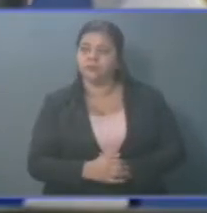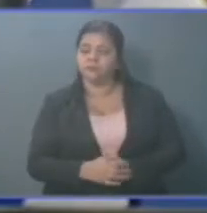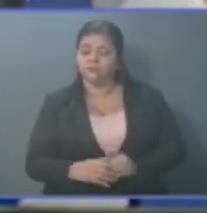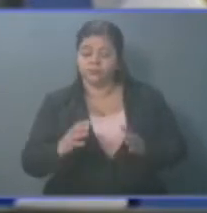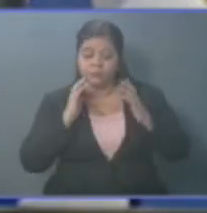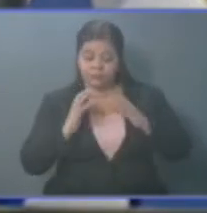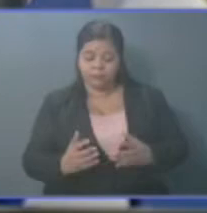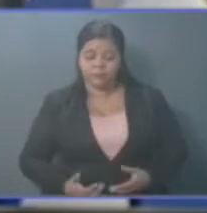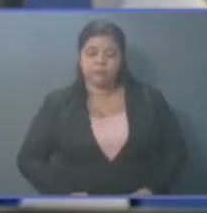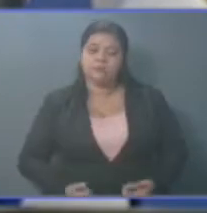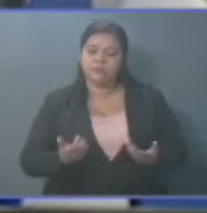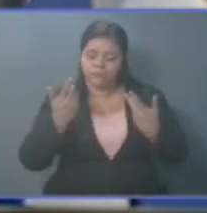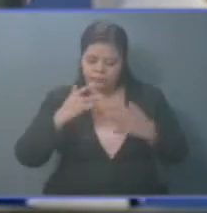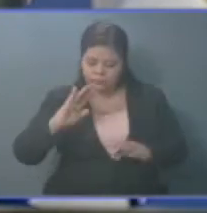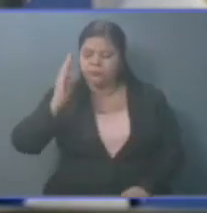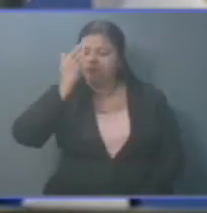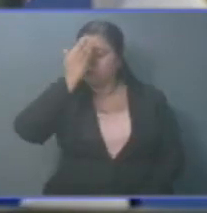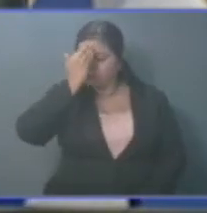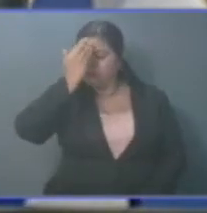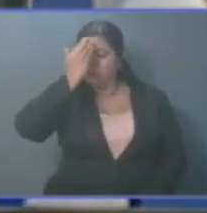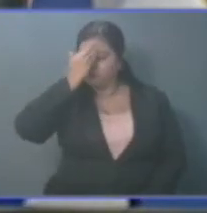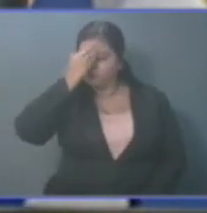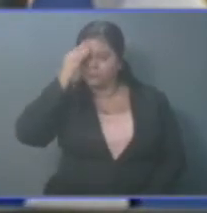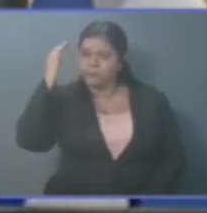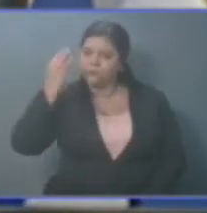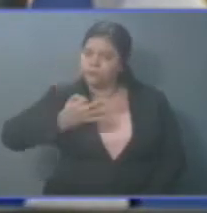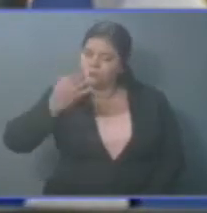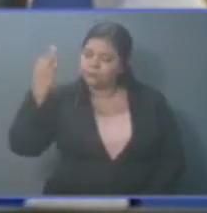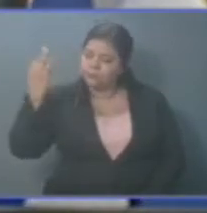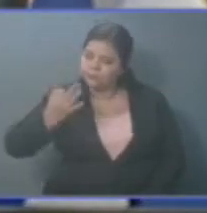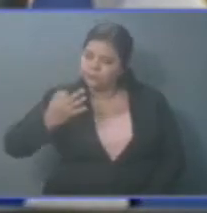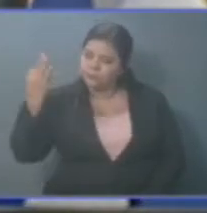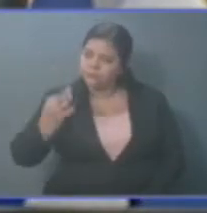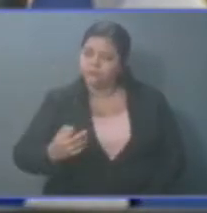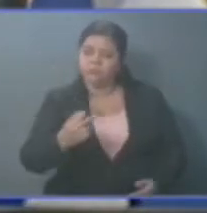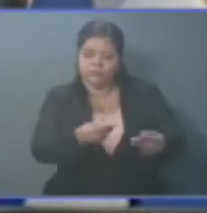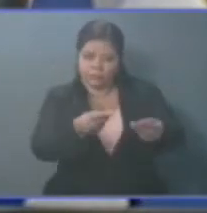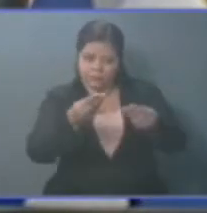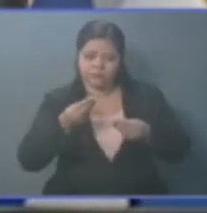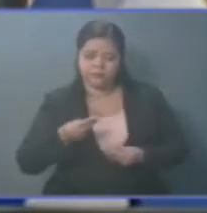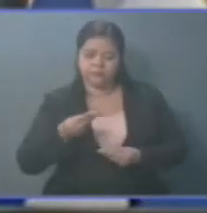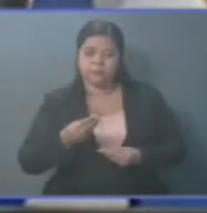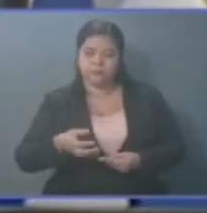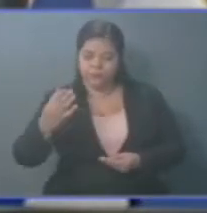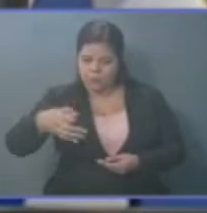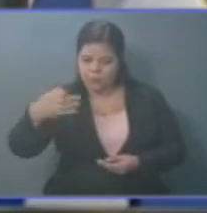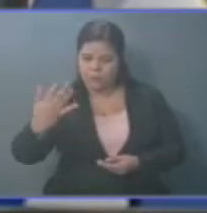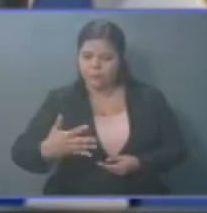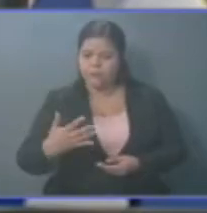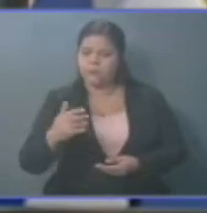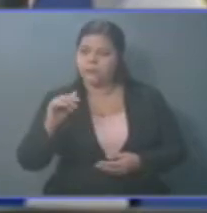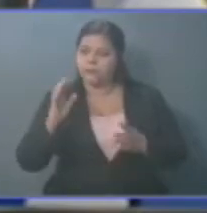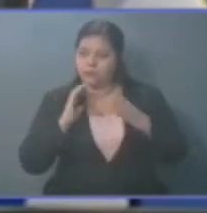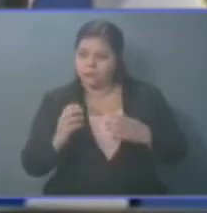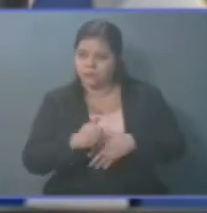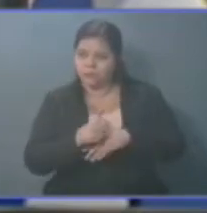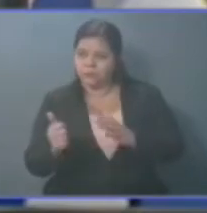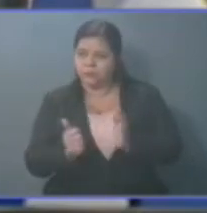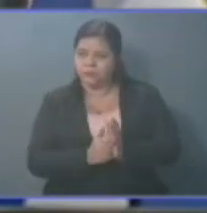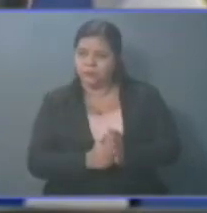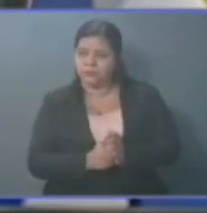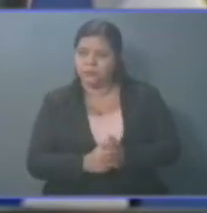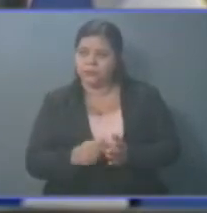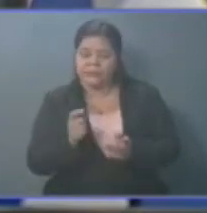El gobierno sabe bien que debe de enviar esa ratificación con una